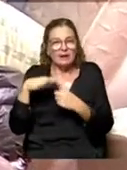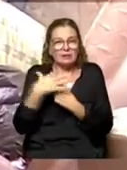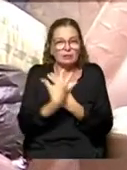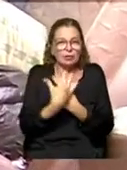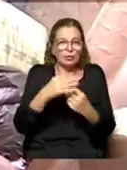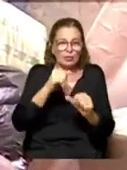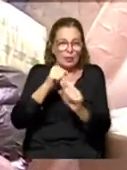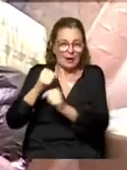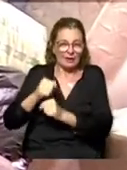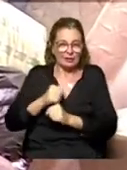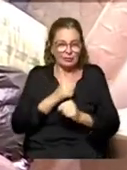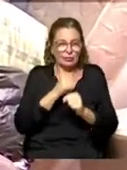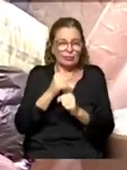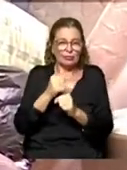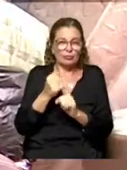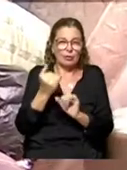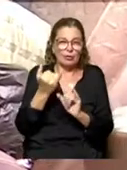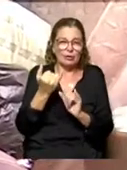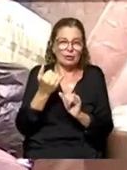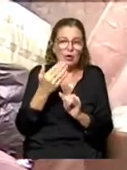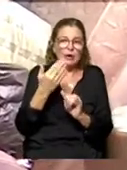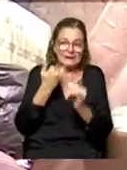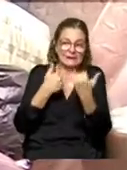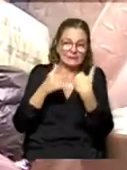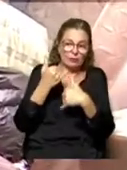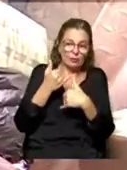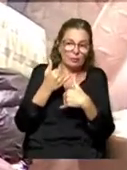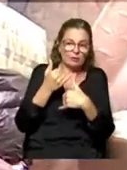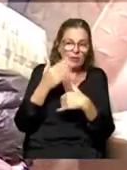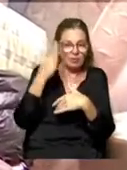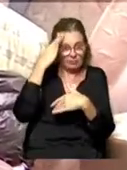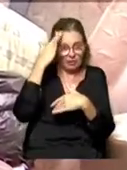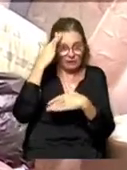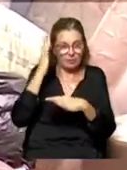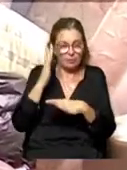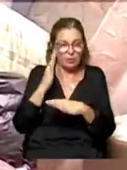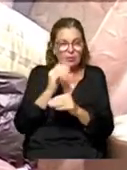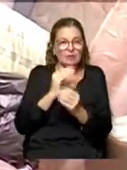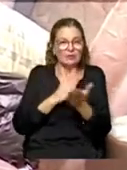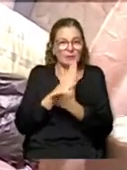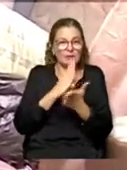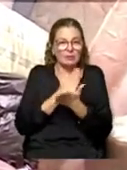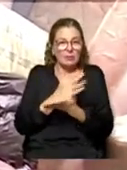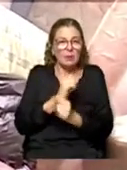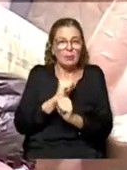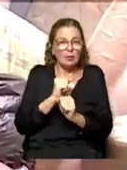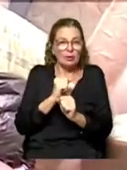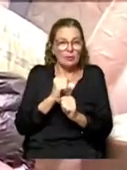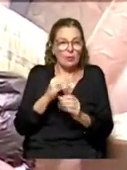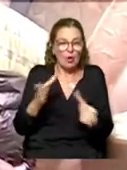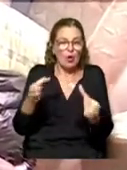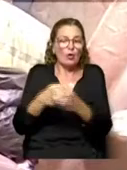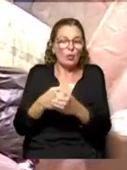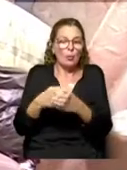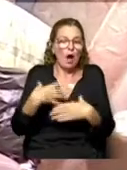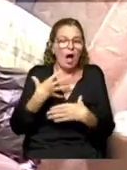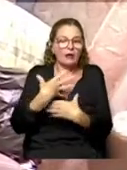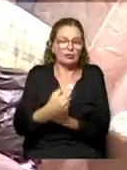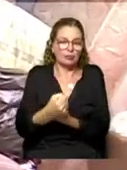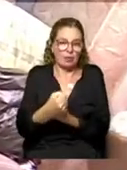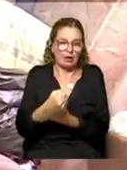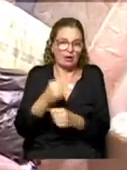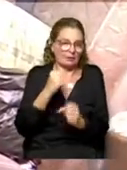ollas y nos llegue la información, siempre ponemos a la brigada, como quien dice, a